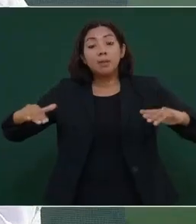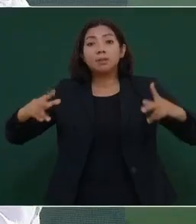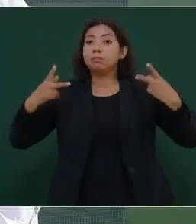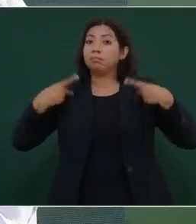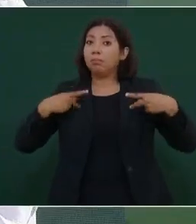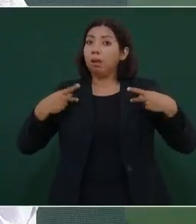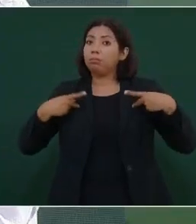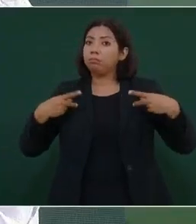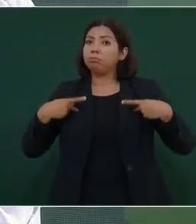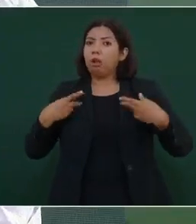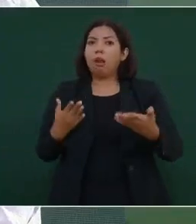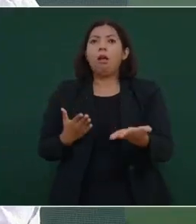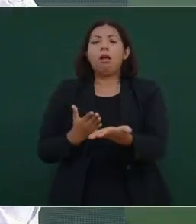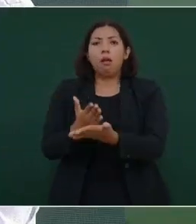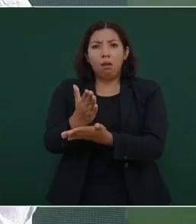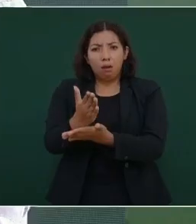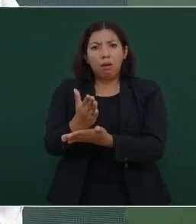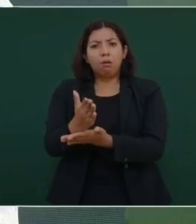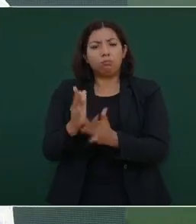porque